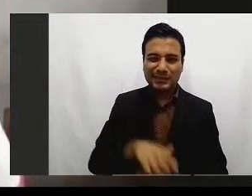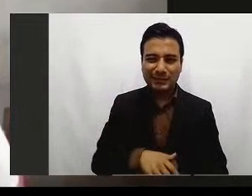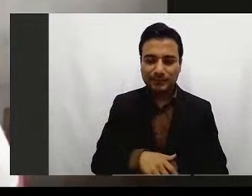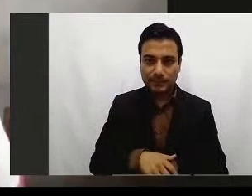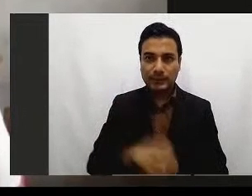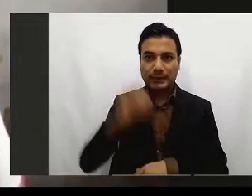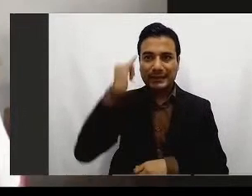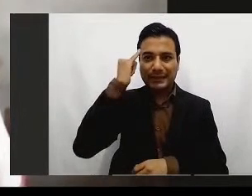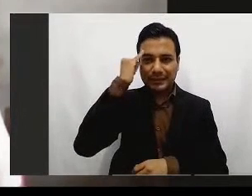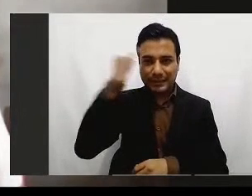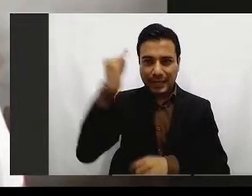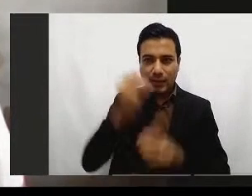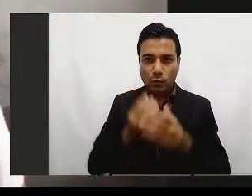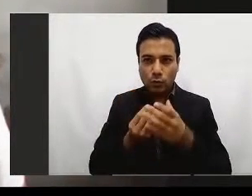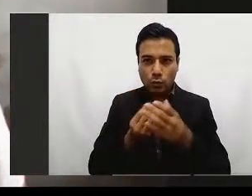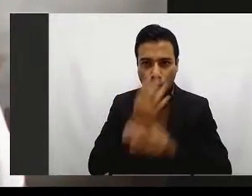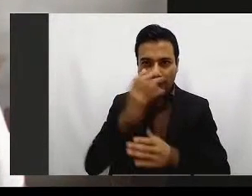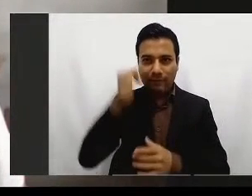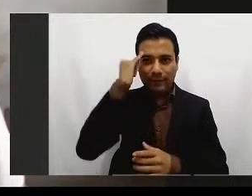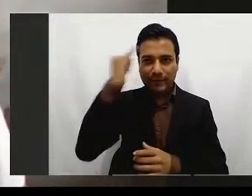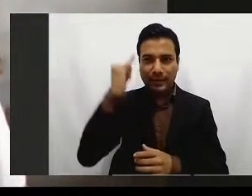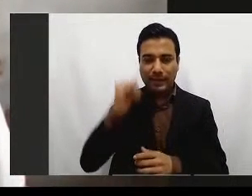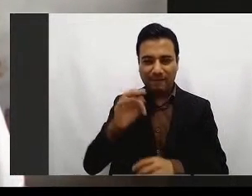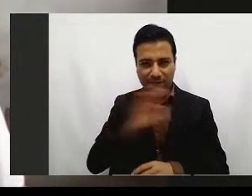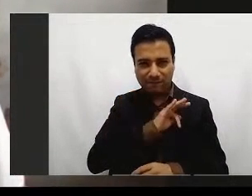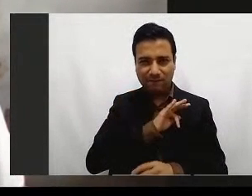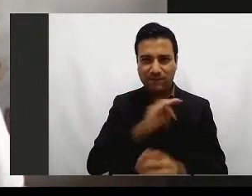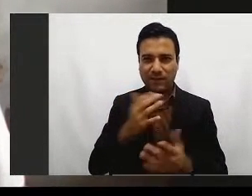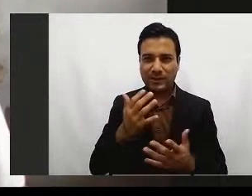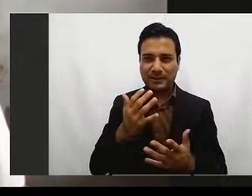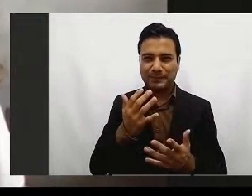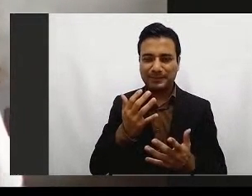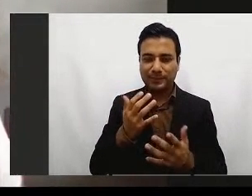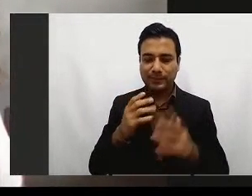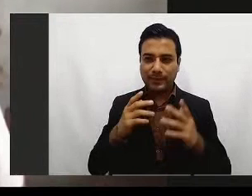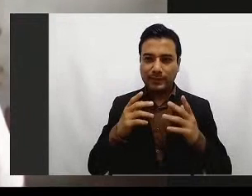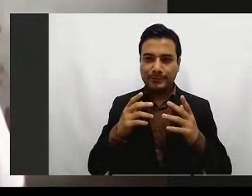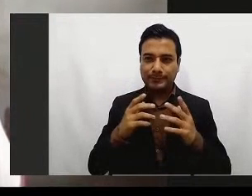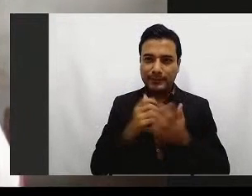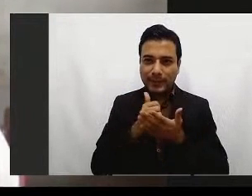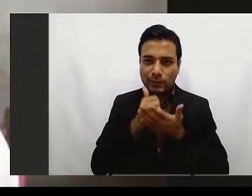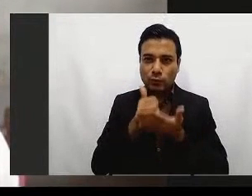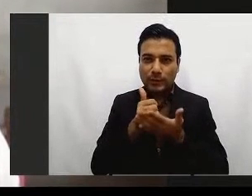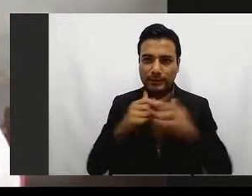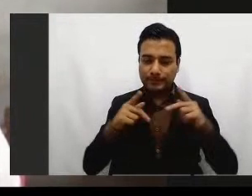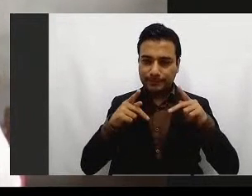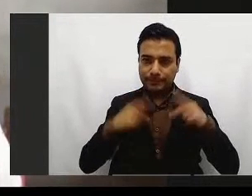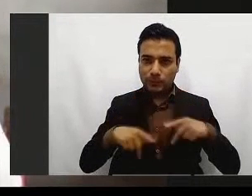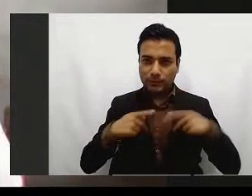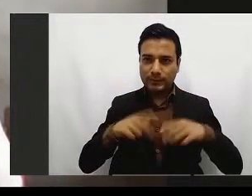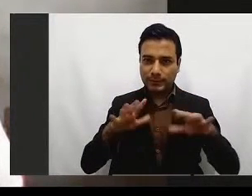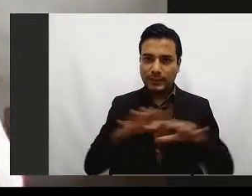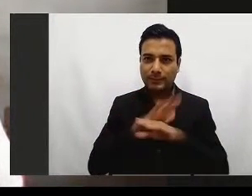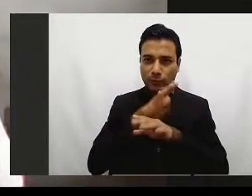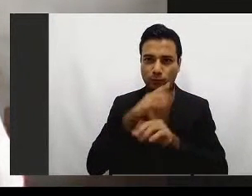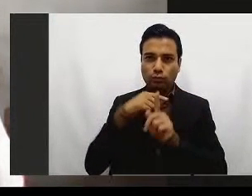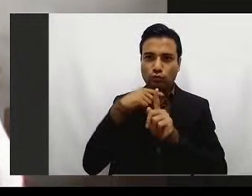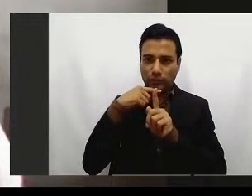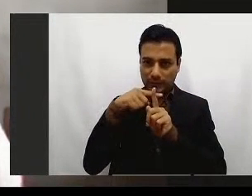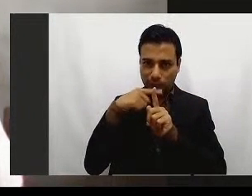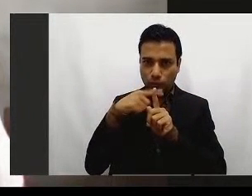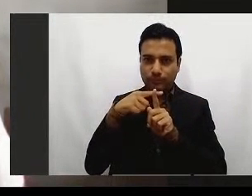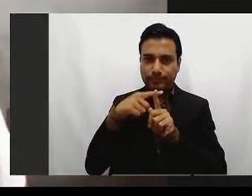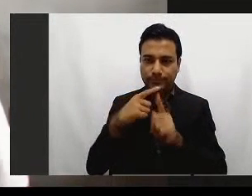novedosas, en una realidad. Es buscar la forma de ayudar a generar cambios positivos en nuestra sociedad a través de